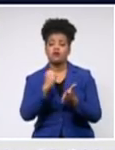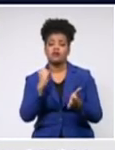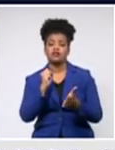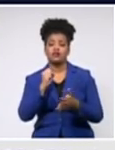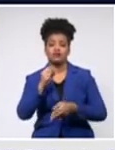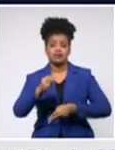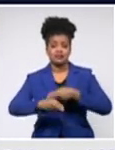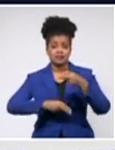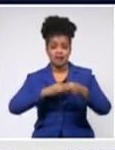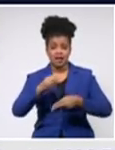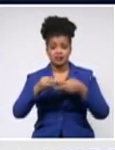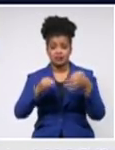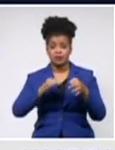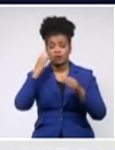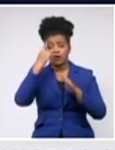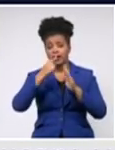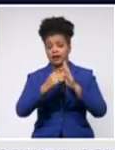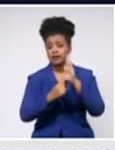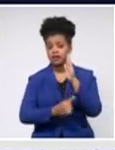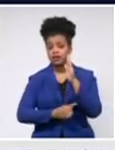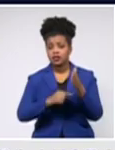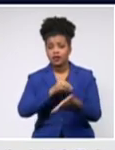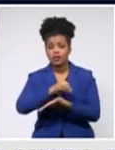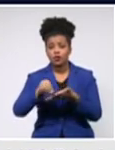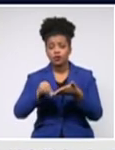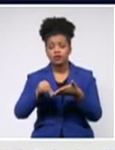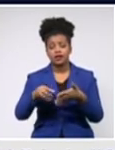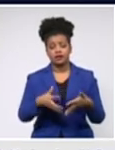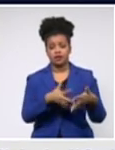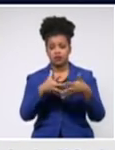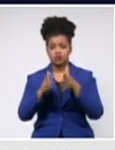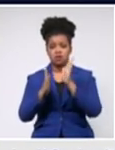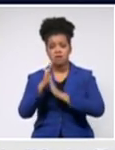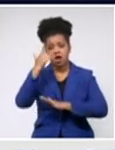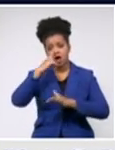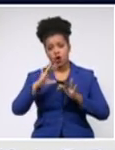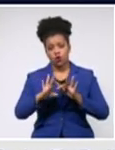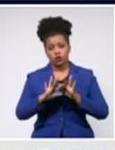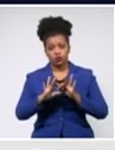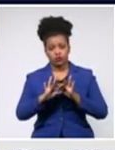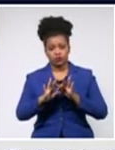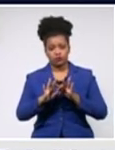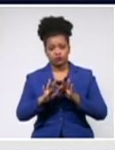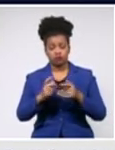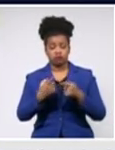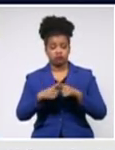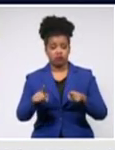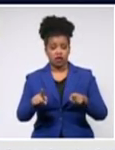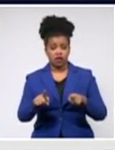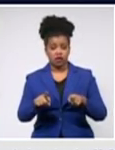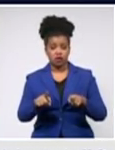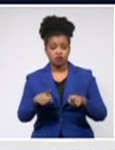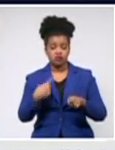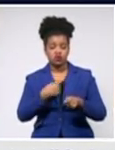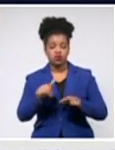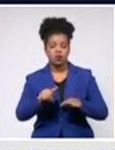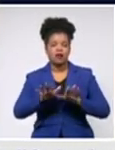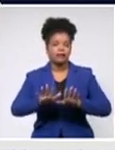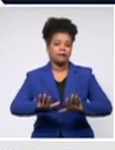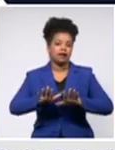estas características fue en el mes de agosto, por lo tanto estamos a la expectativa